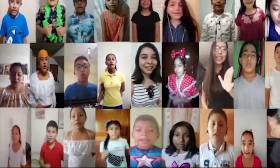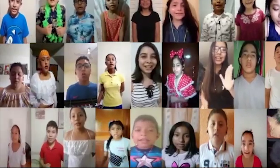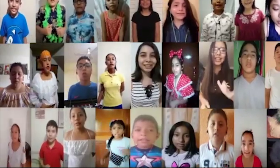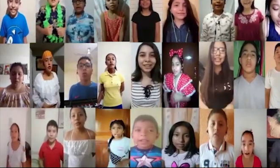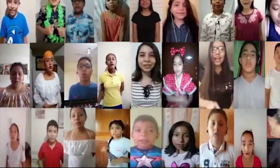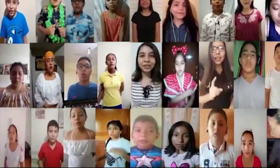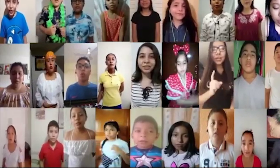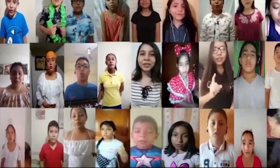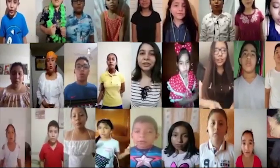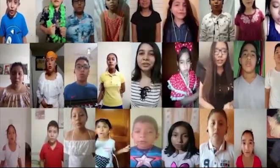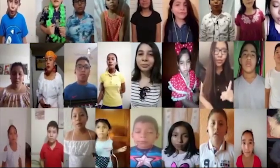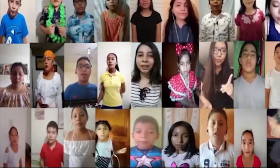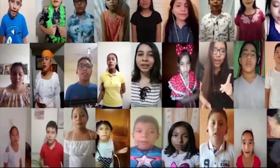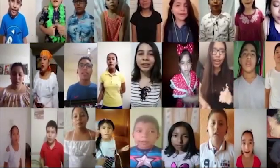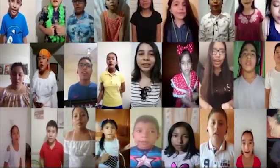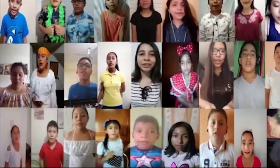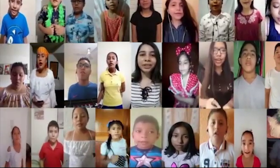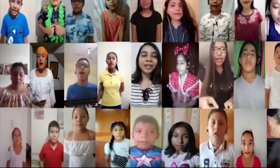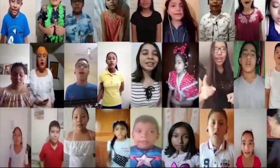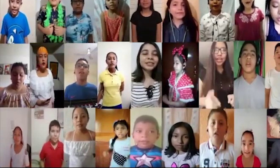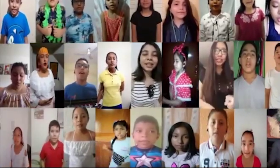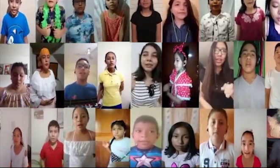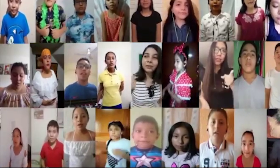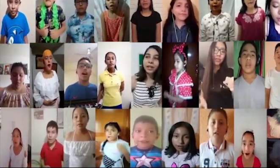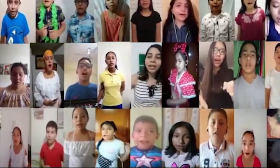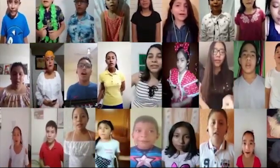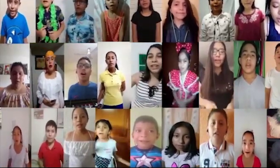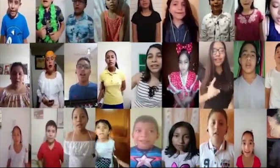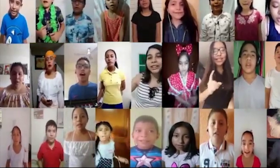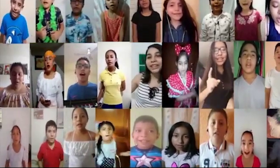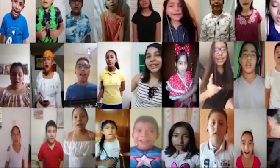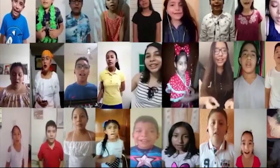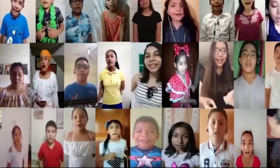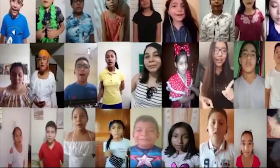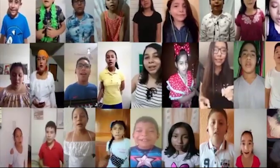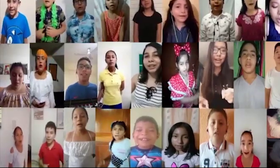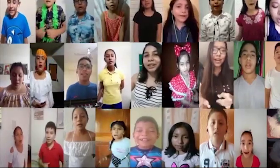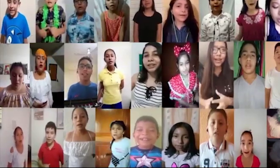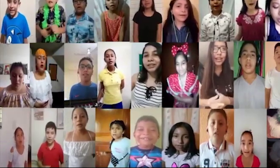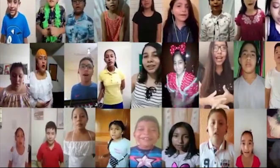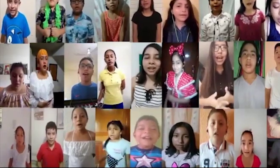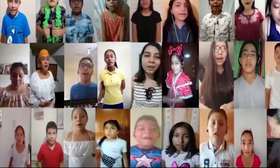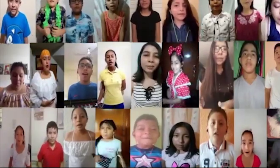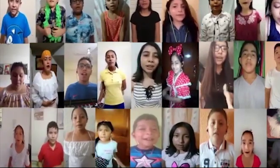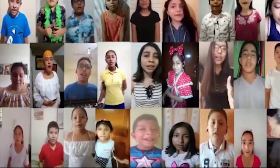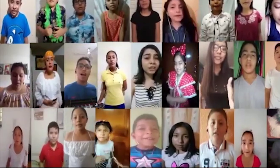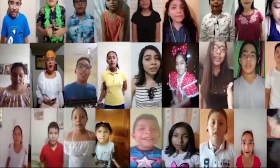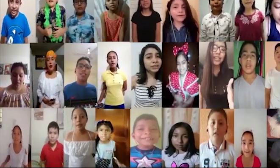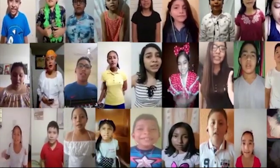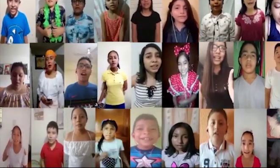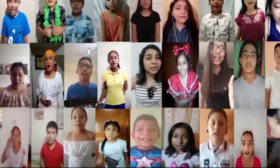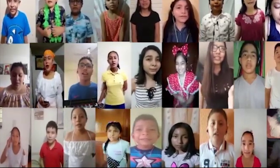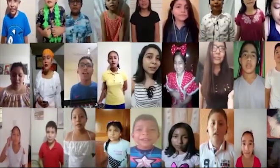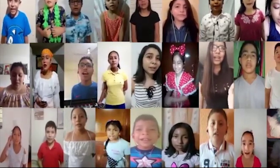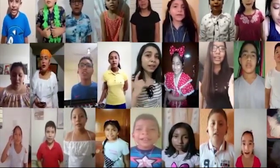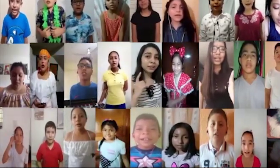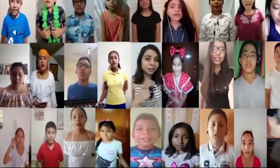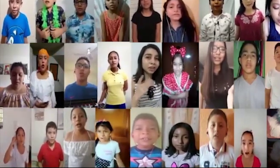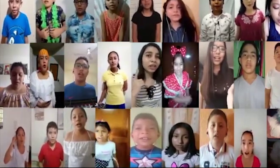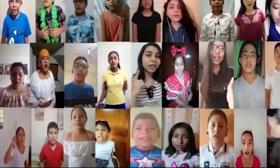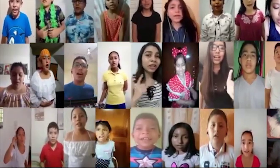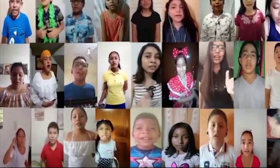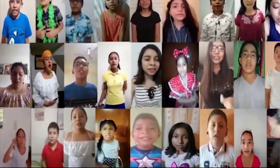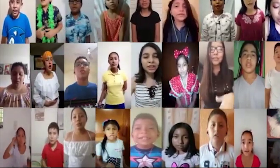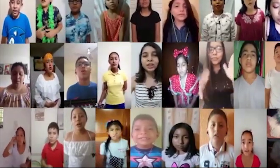La negrita cucurumbe se fue a bañar al mar para ver si las